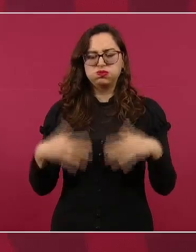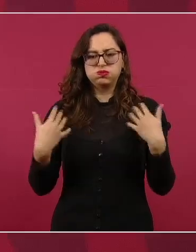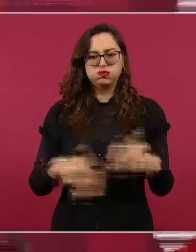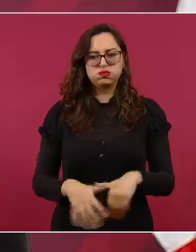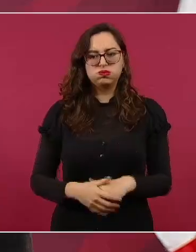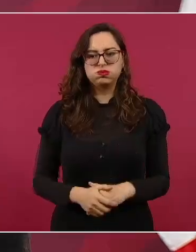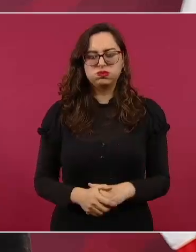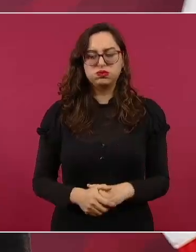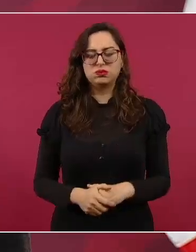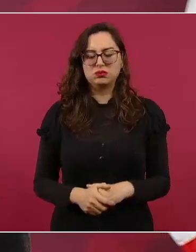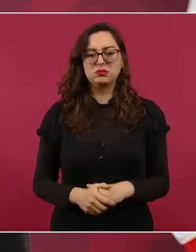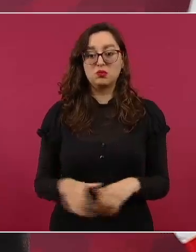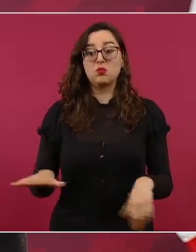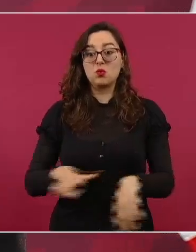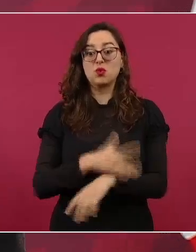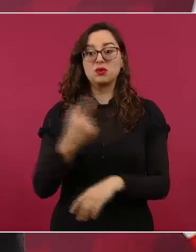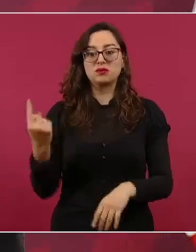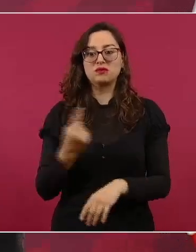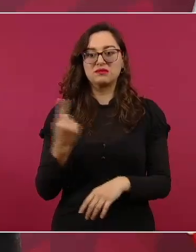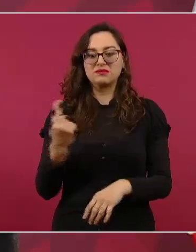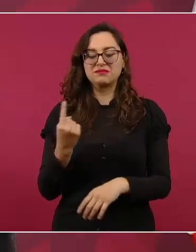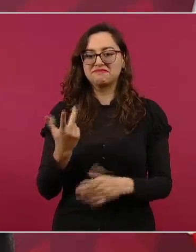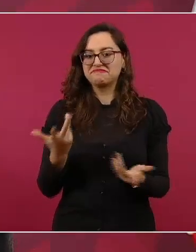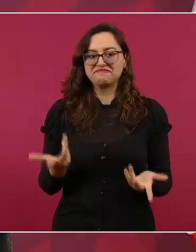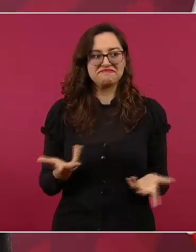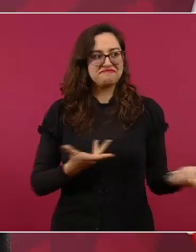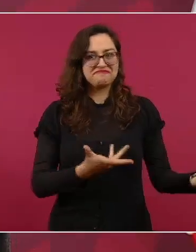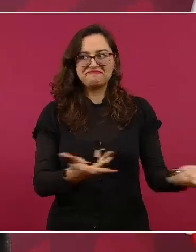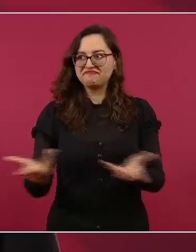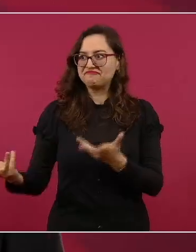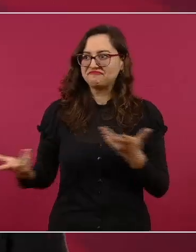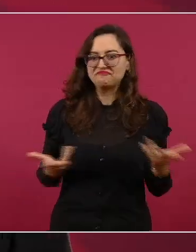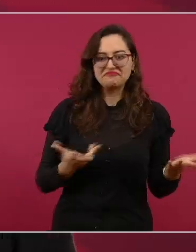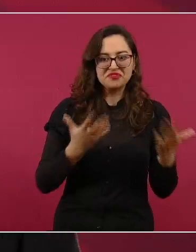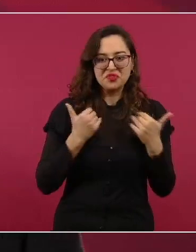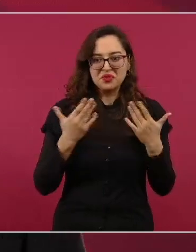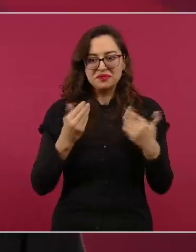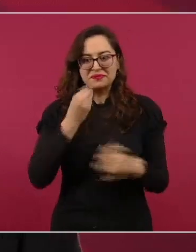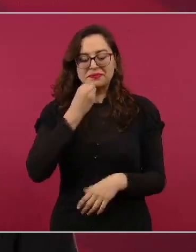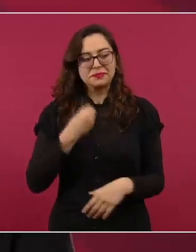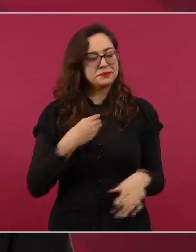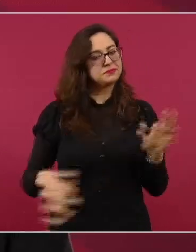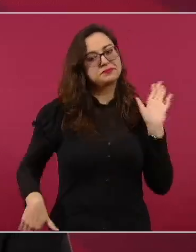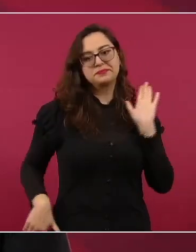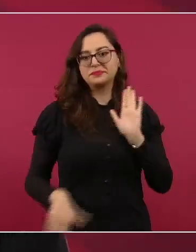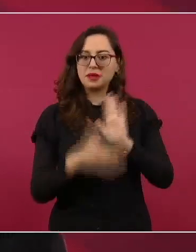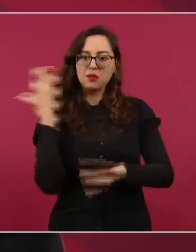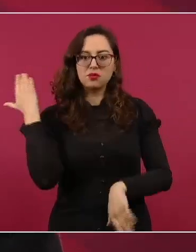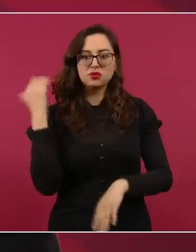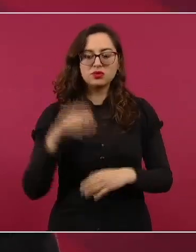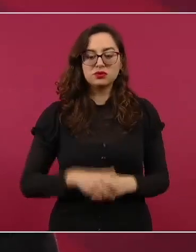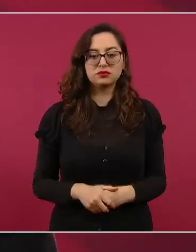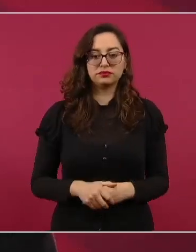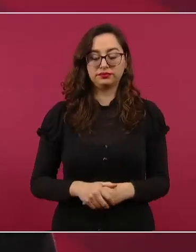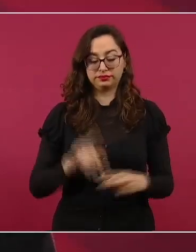creciera tanto la llamada economía informal?